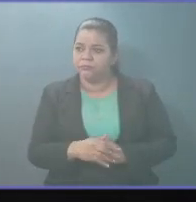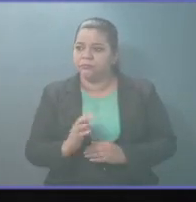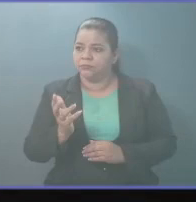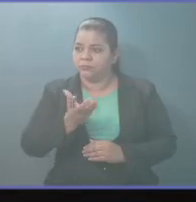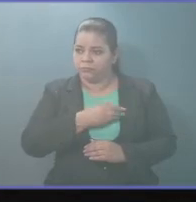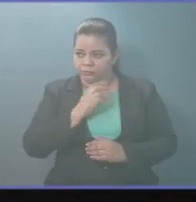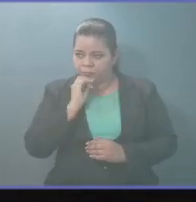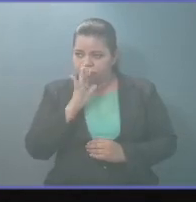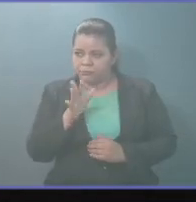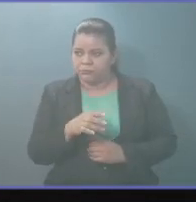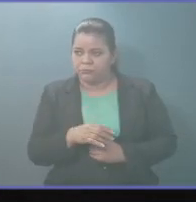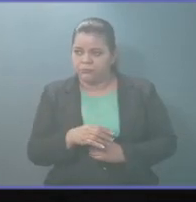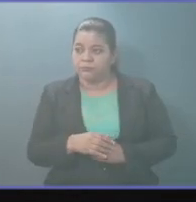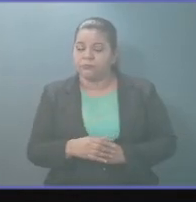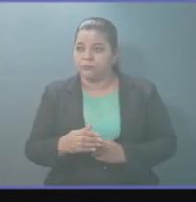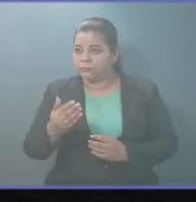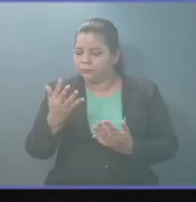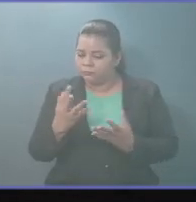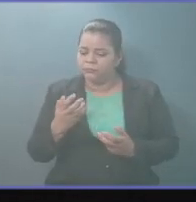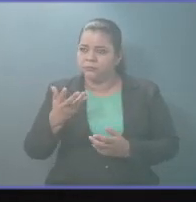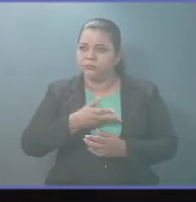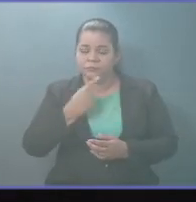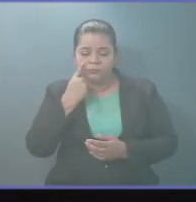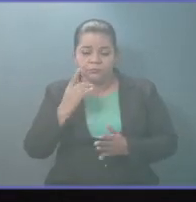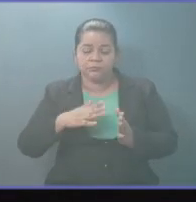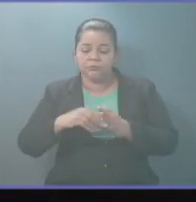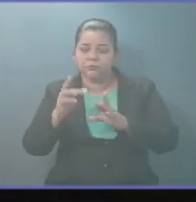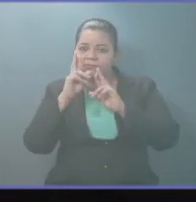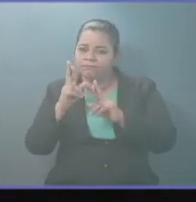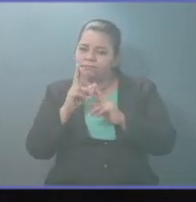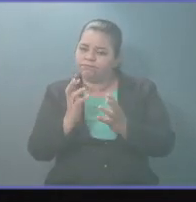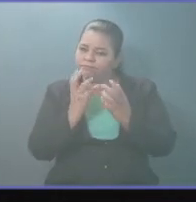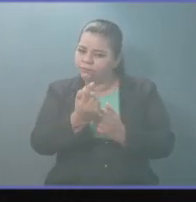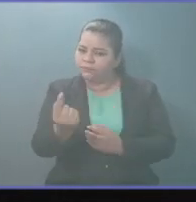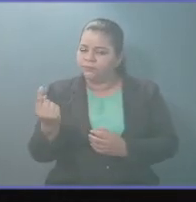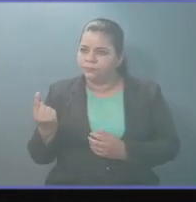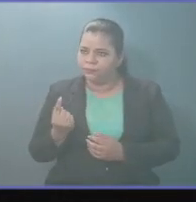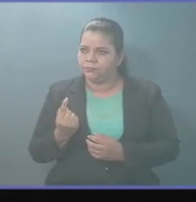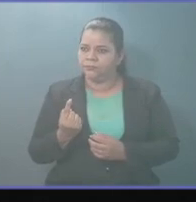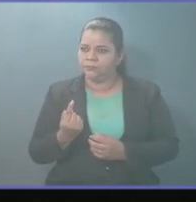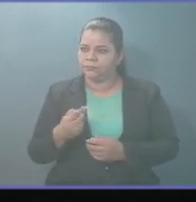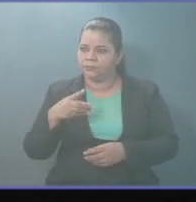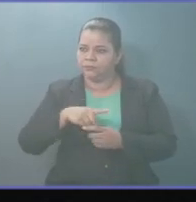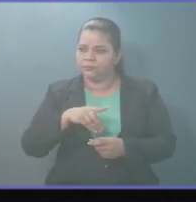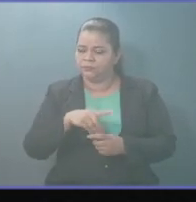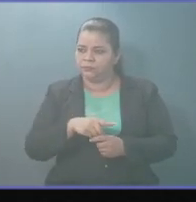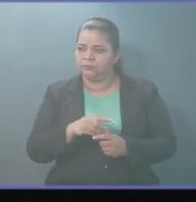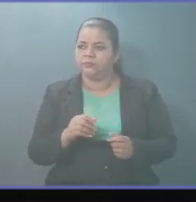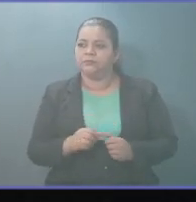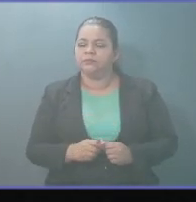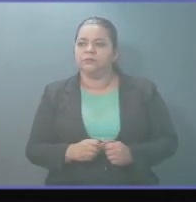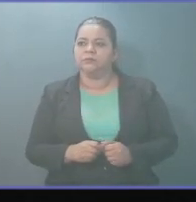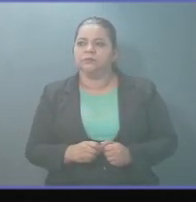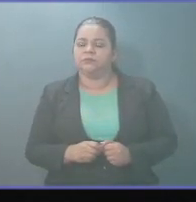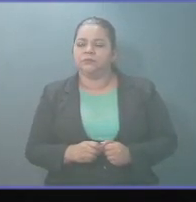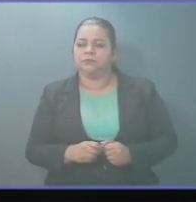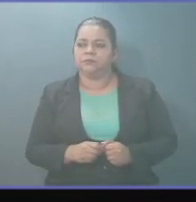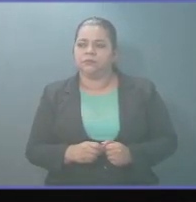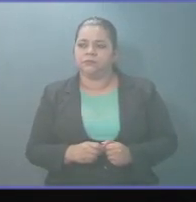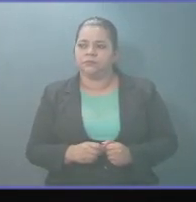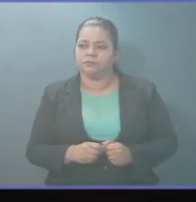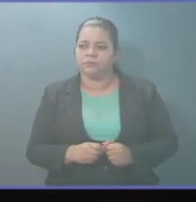estoy diciendo que deban de ser 180 días, pero algo creo que debemos de considerar, pero lo someto